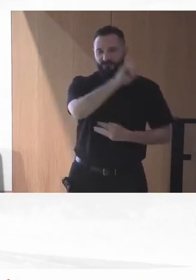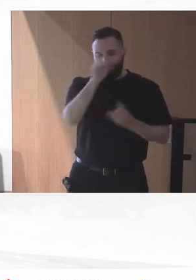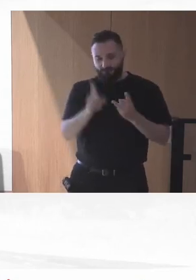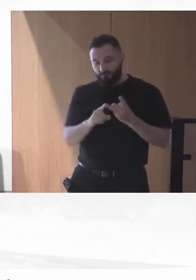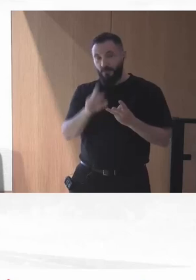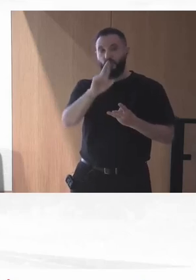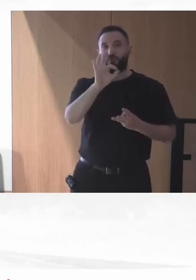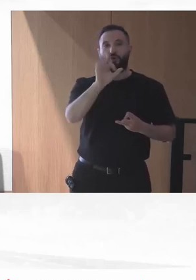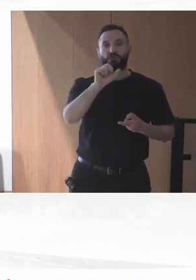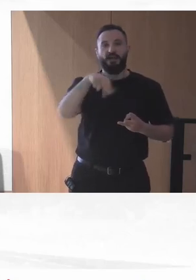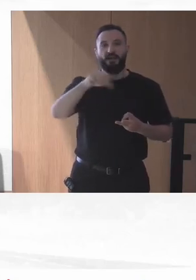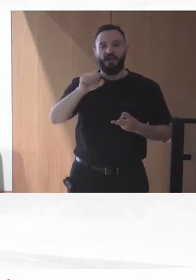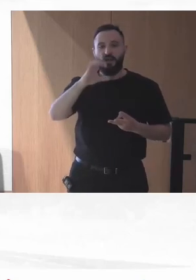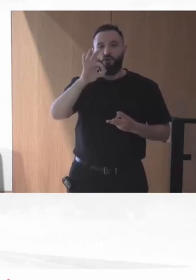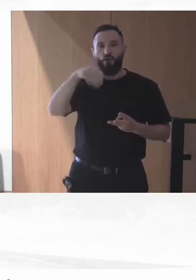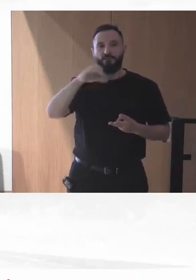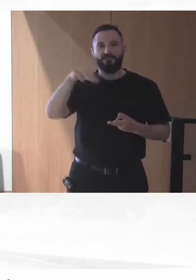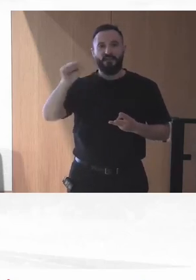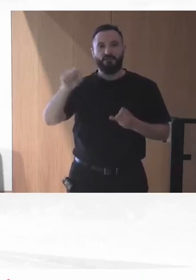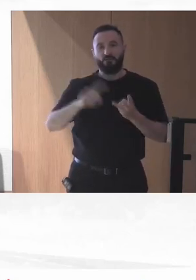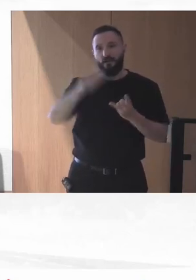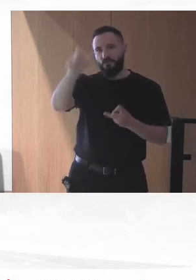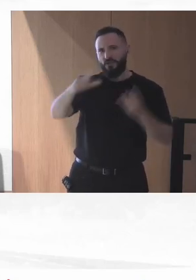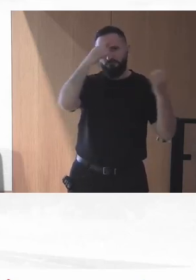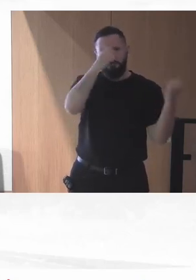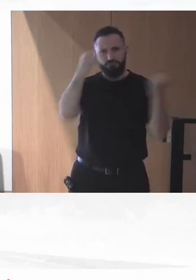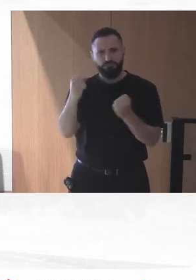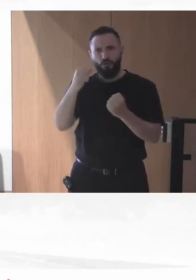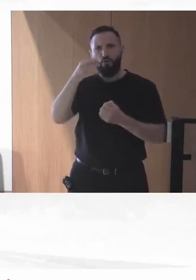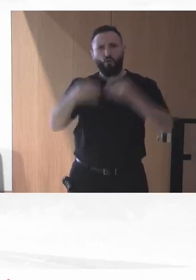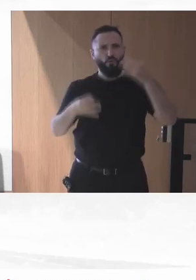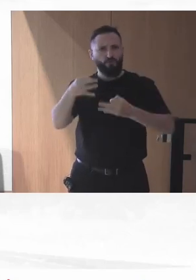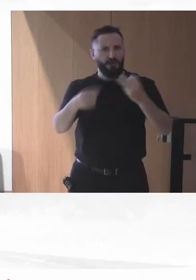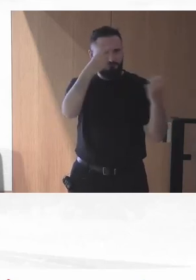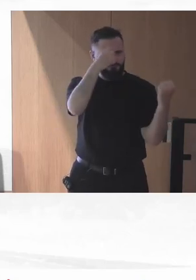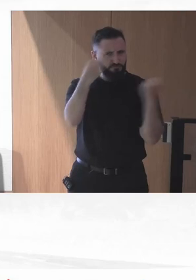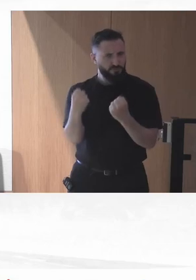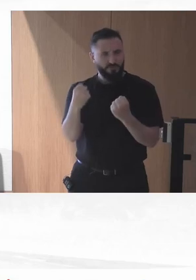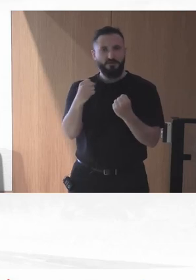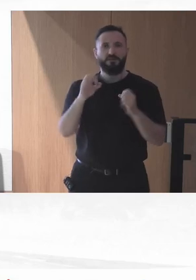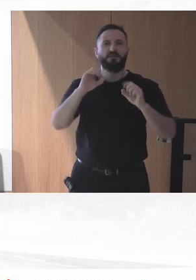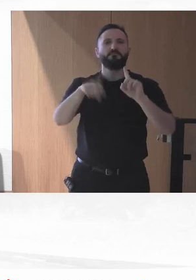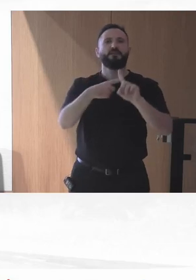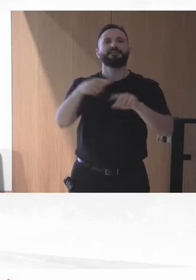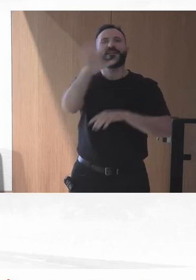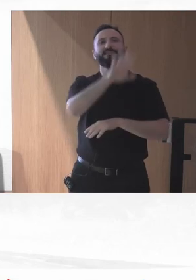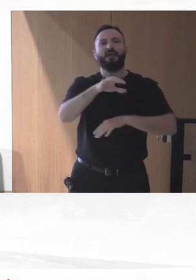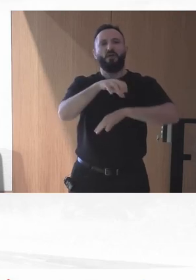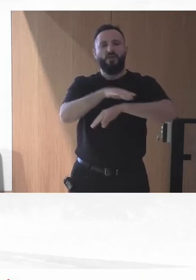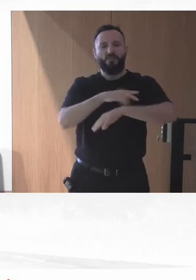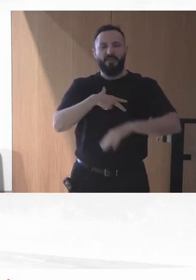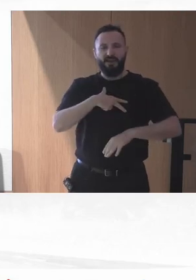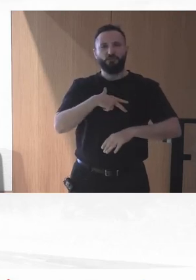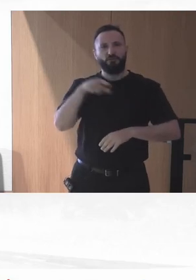Rosana Comsa, que es una experta judicial y en Estado de Derecho. Tiene muchos años